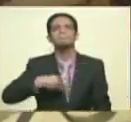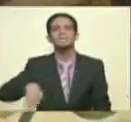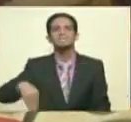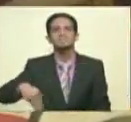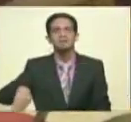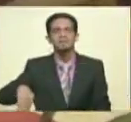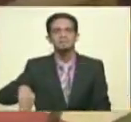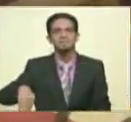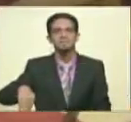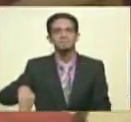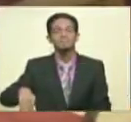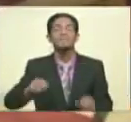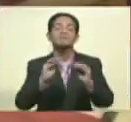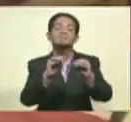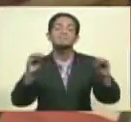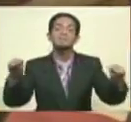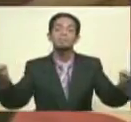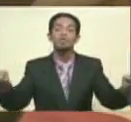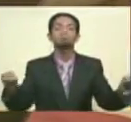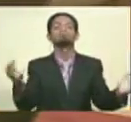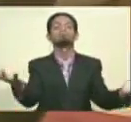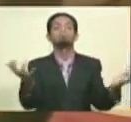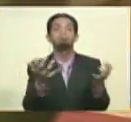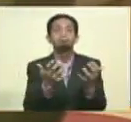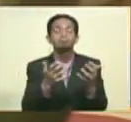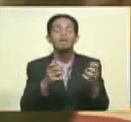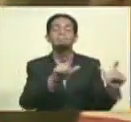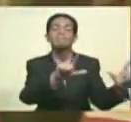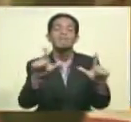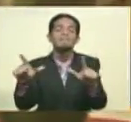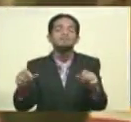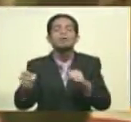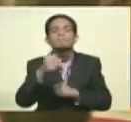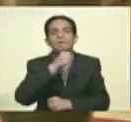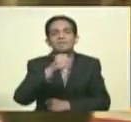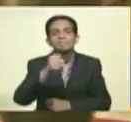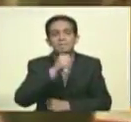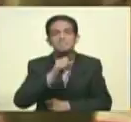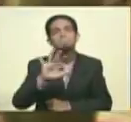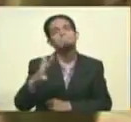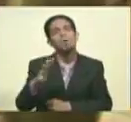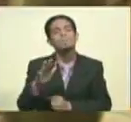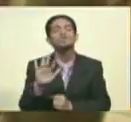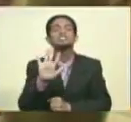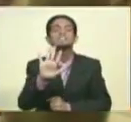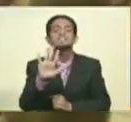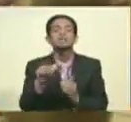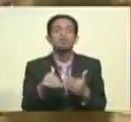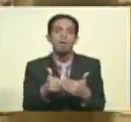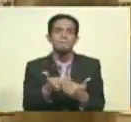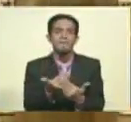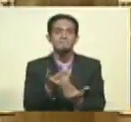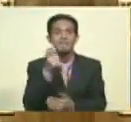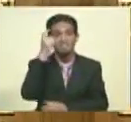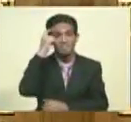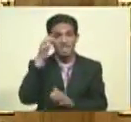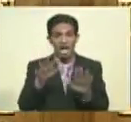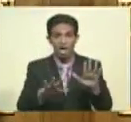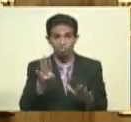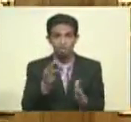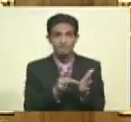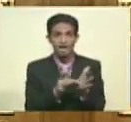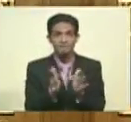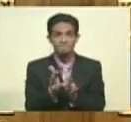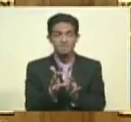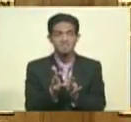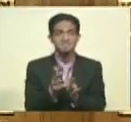se llamó a una rueda de prensa y aproximadamente a las 5 de la mañana ya del día 14, vimos cómo